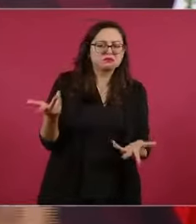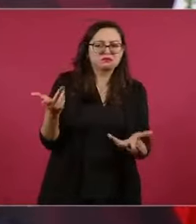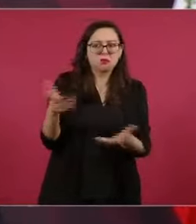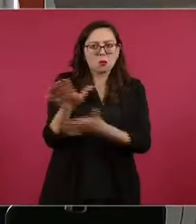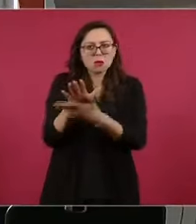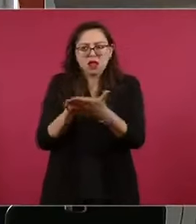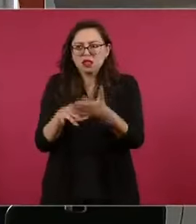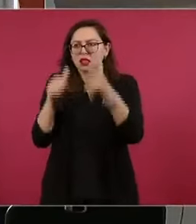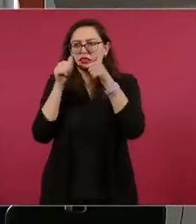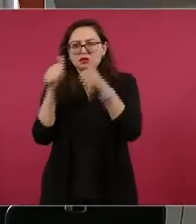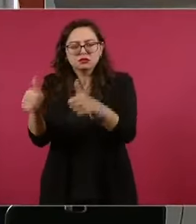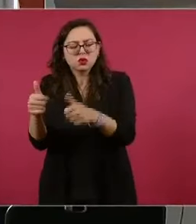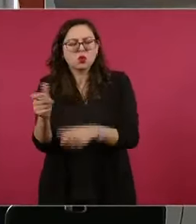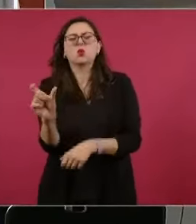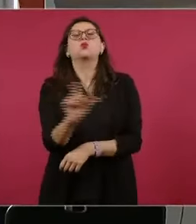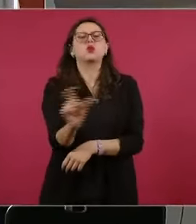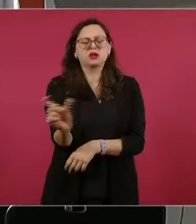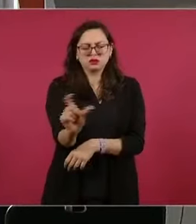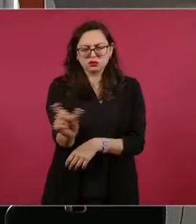humilde.